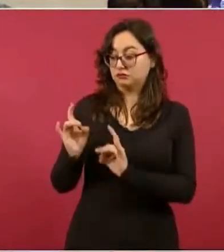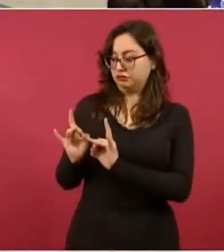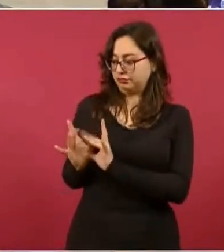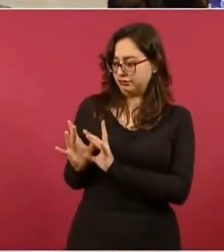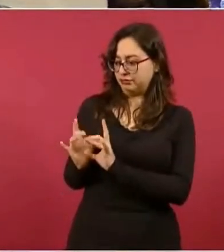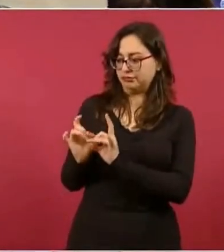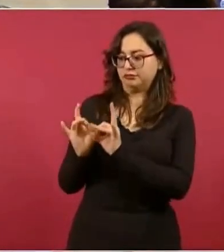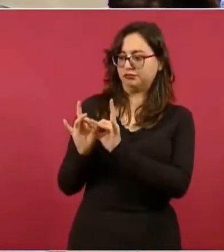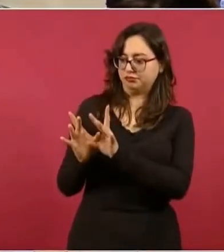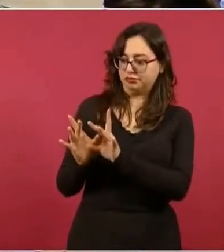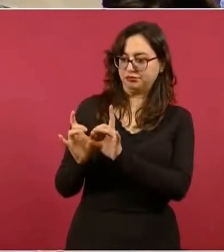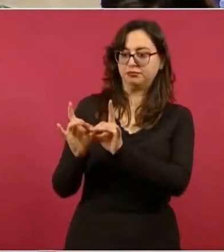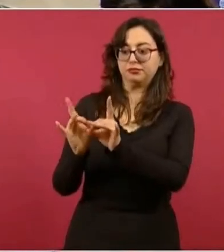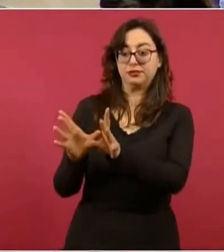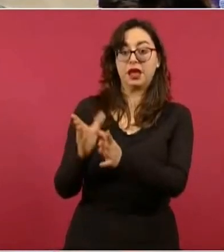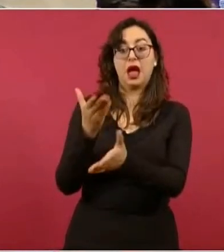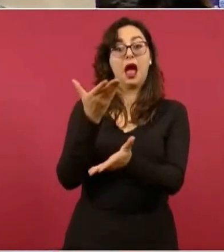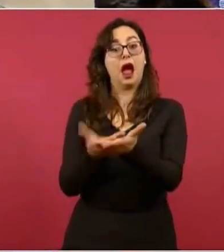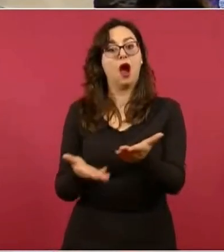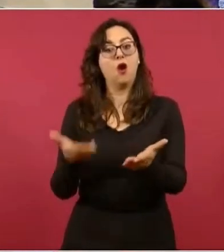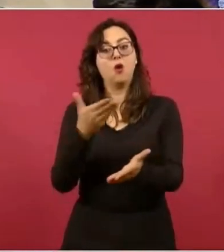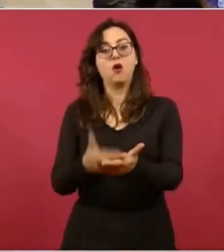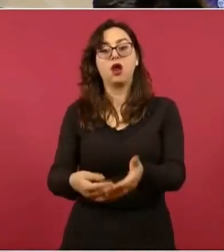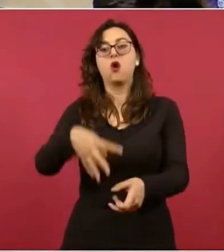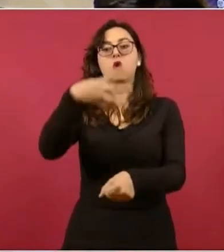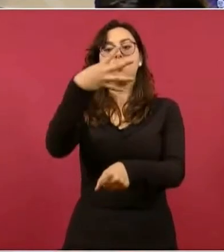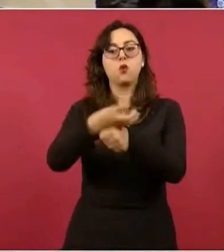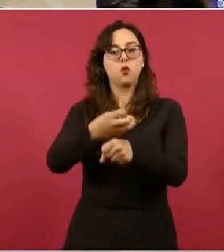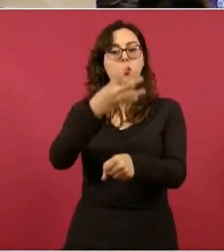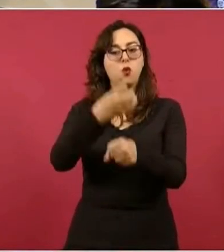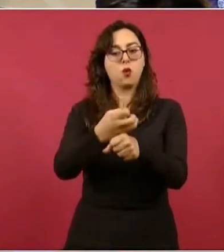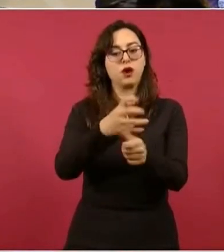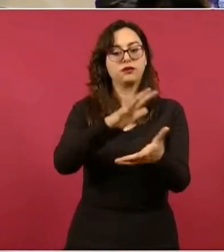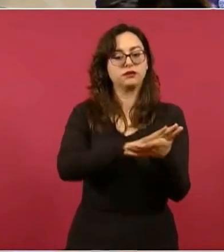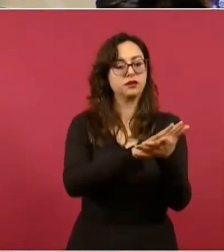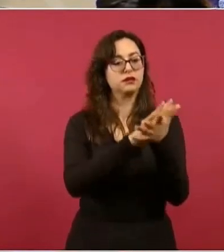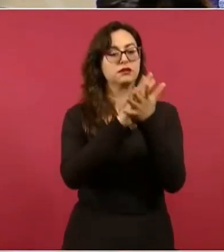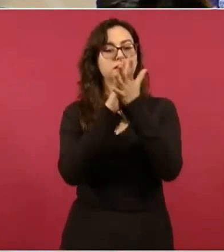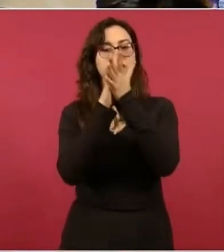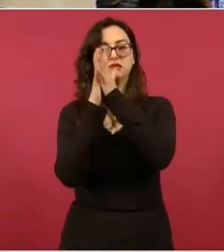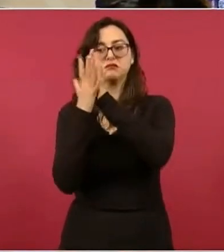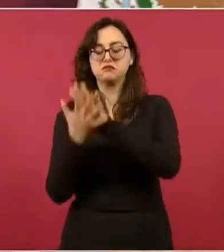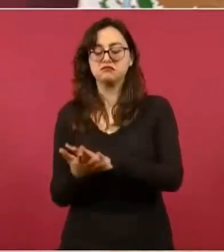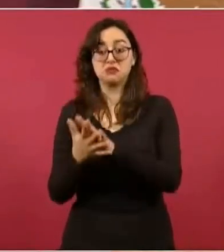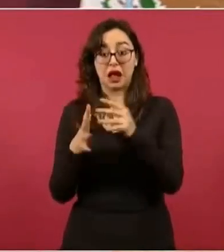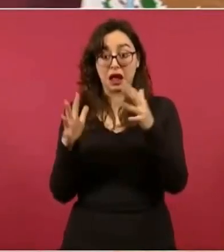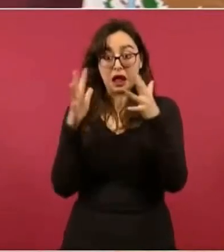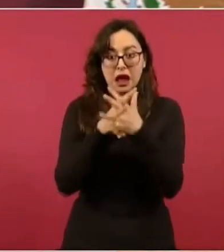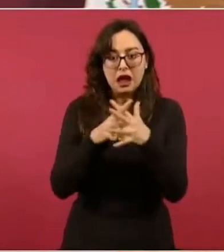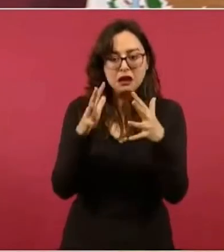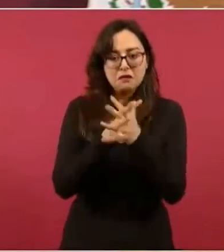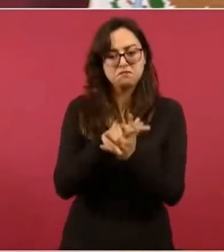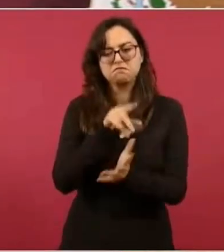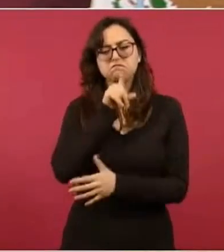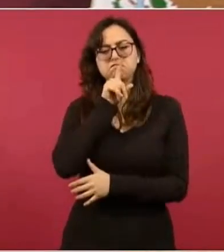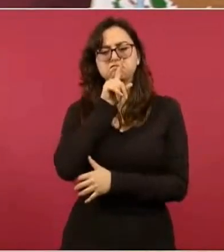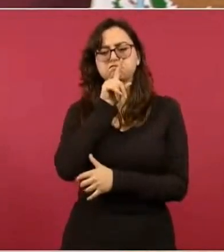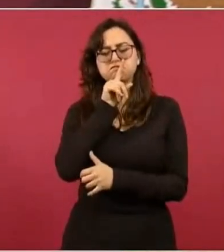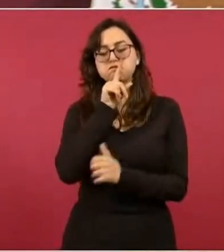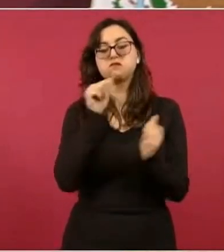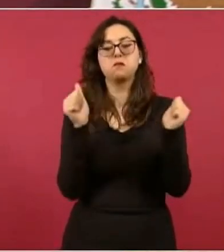de manera pacífica sin violencia estamos llevando a cabo la cuarta transformación